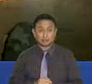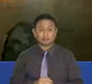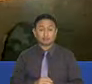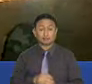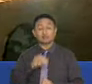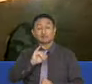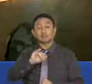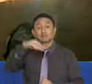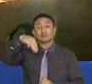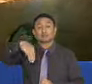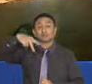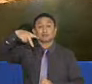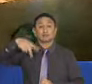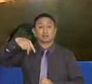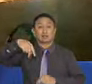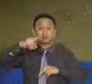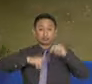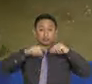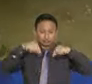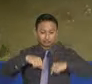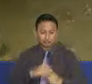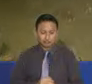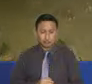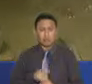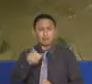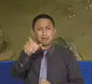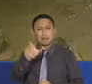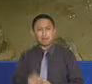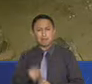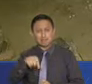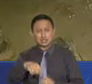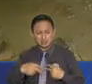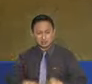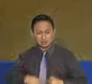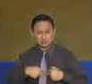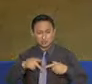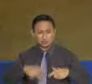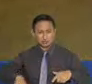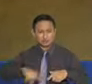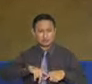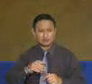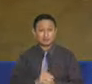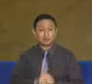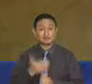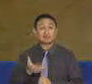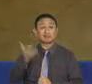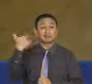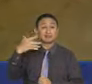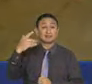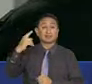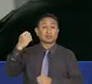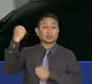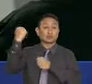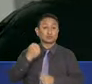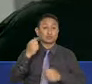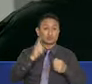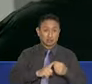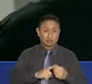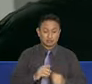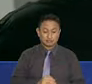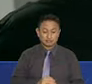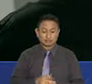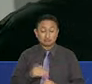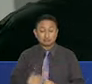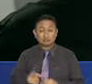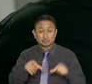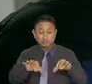imp el año pasado se encontraron osamentas de personas que habrían habitado la zona durante la fundación de la capital al hacer los